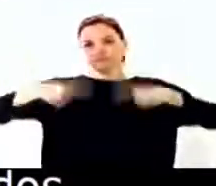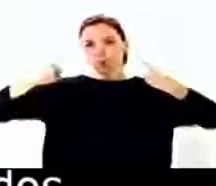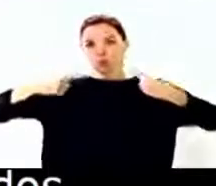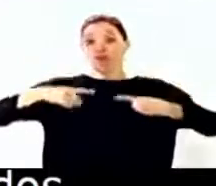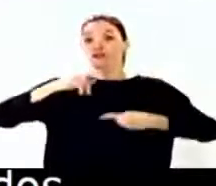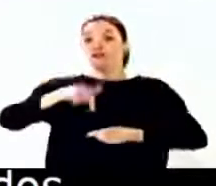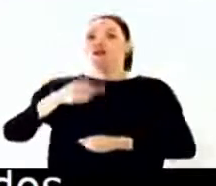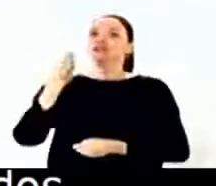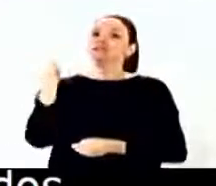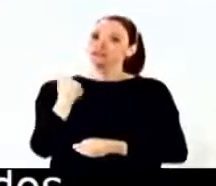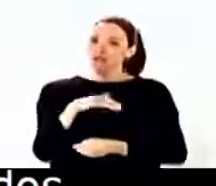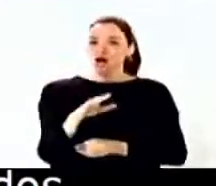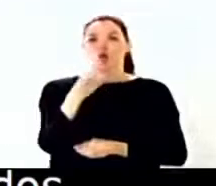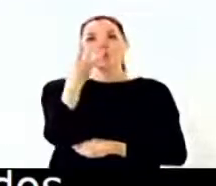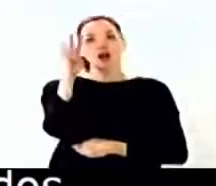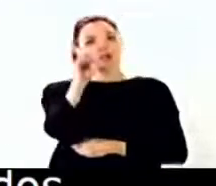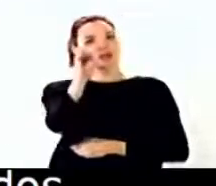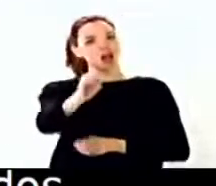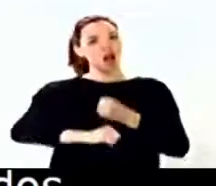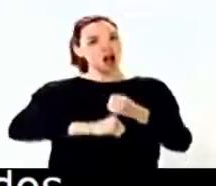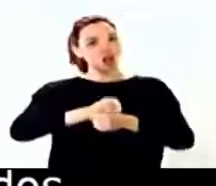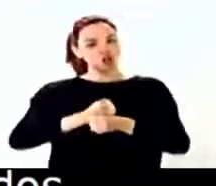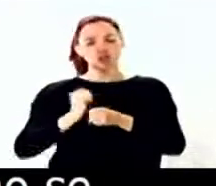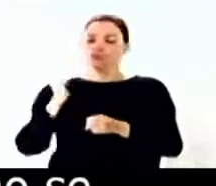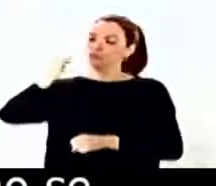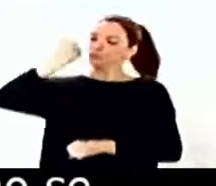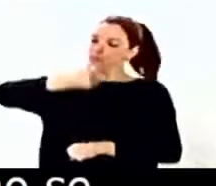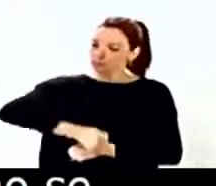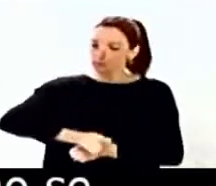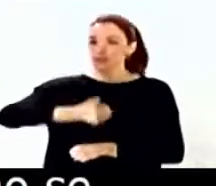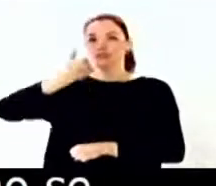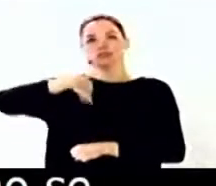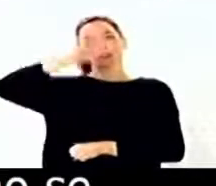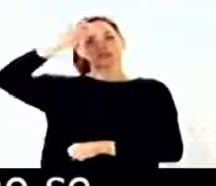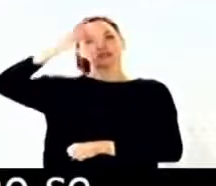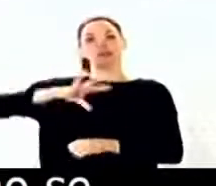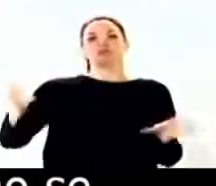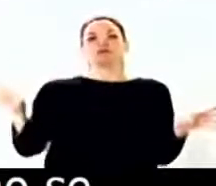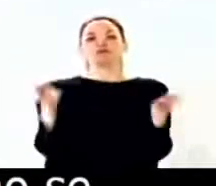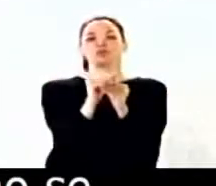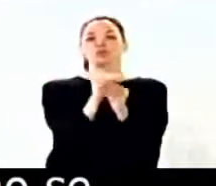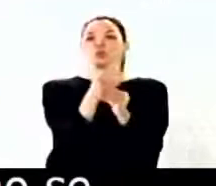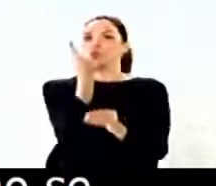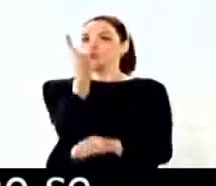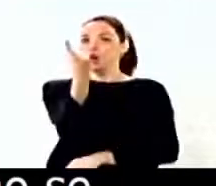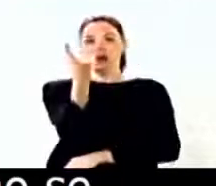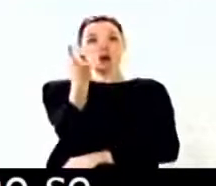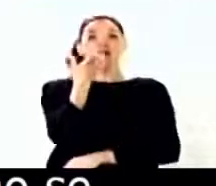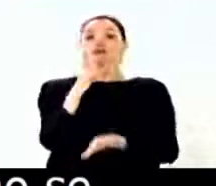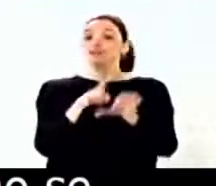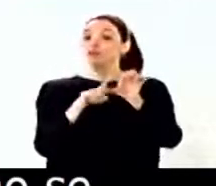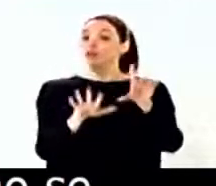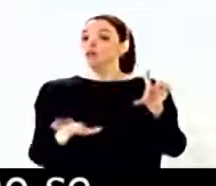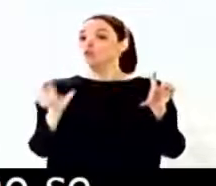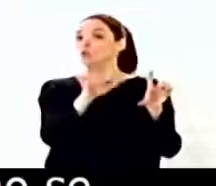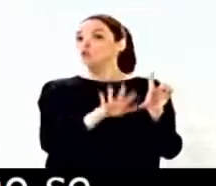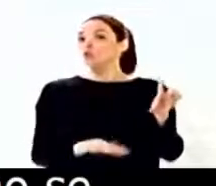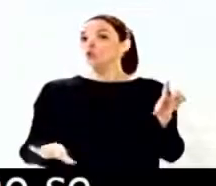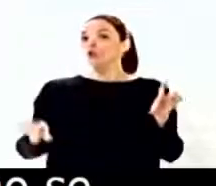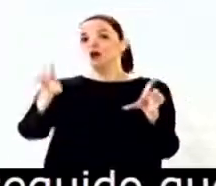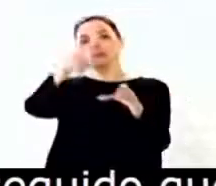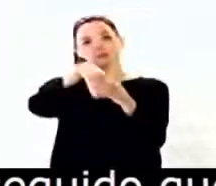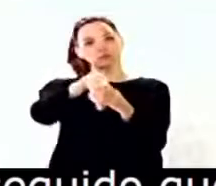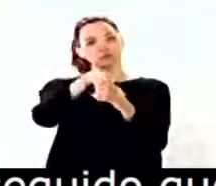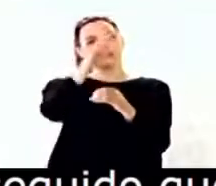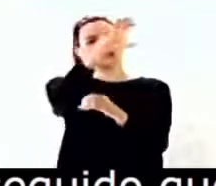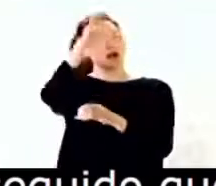hemos conseguido que Extremadura sea una y que Cáceres y Badajoz estén dentro de un proyecto que se llama